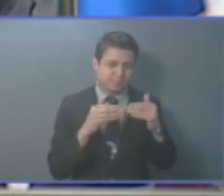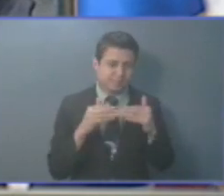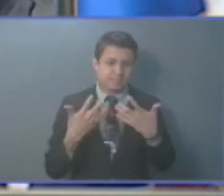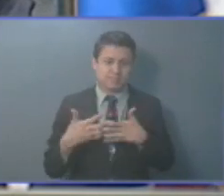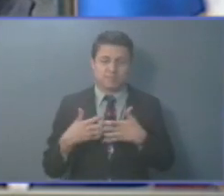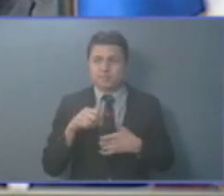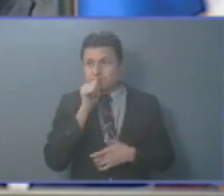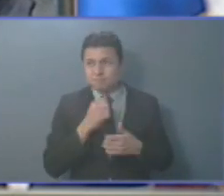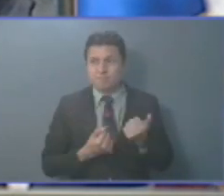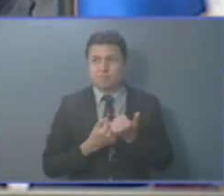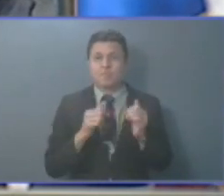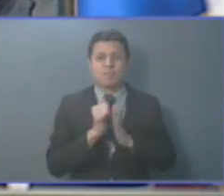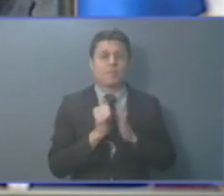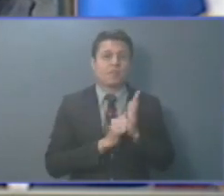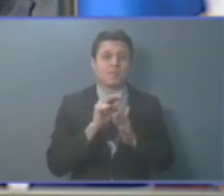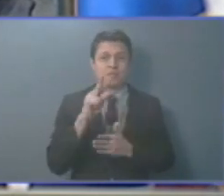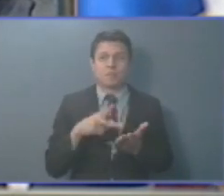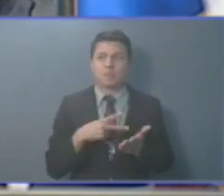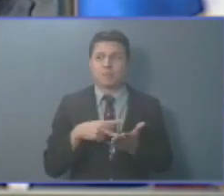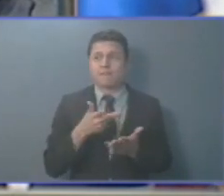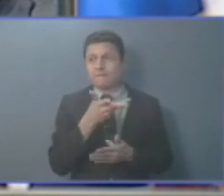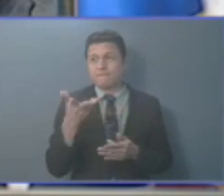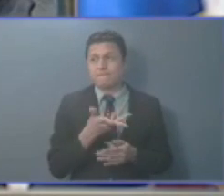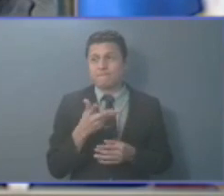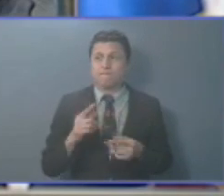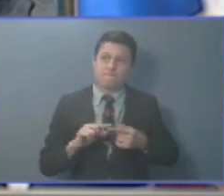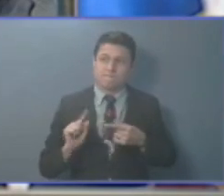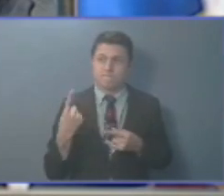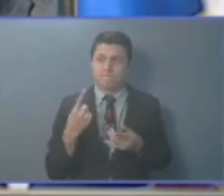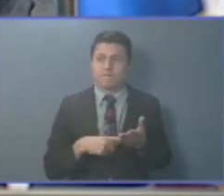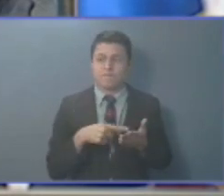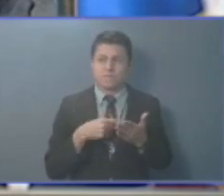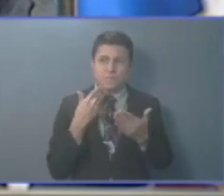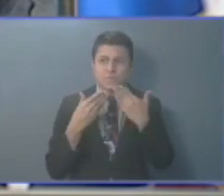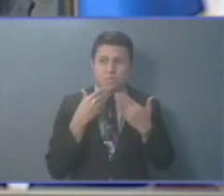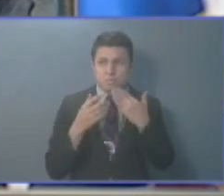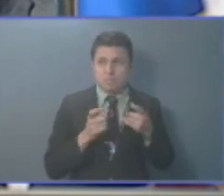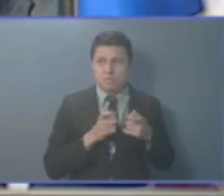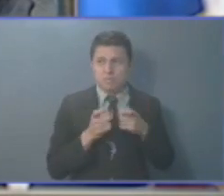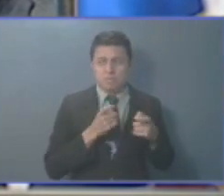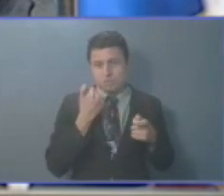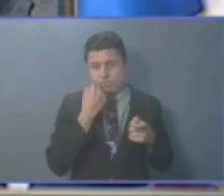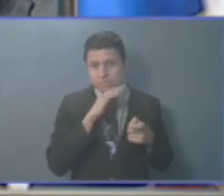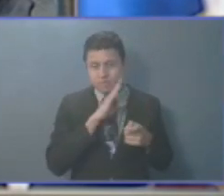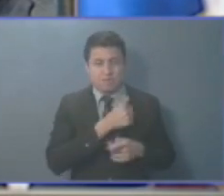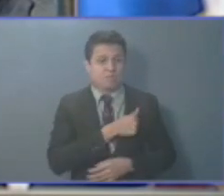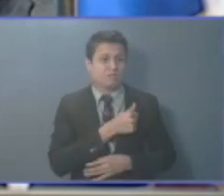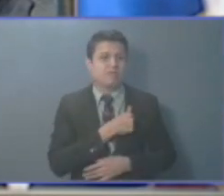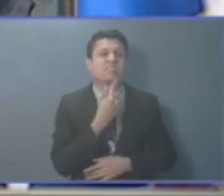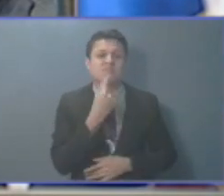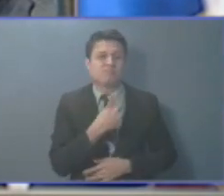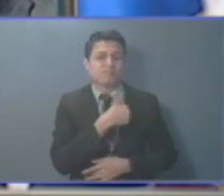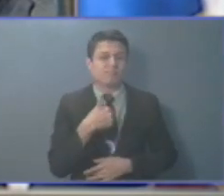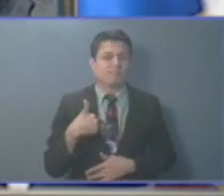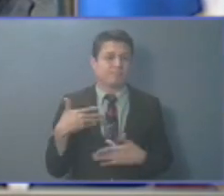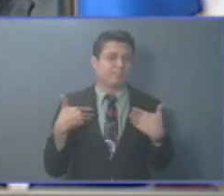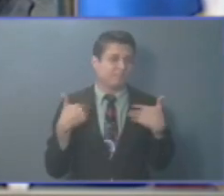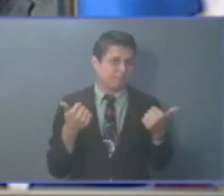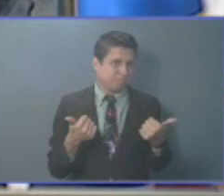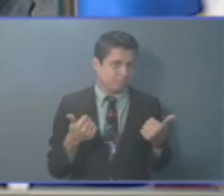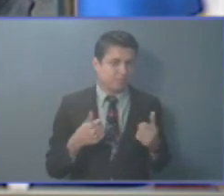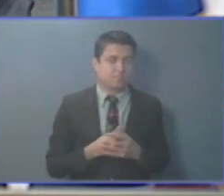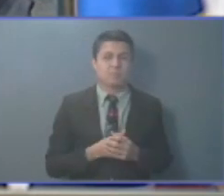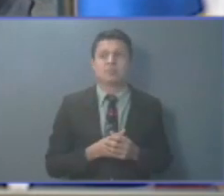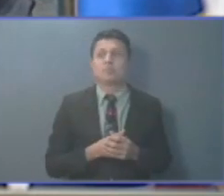2 menciona dos veces la palabra todos. La primera vez, para dejar claro que el control de las enfermedades estará a cargo del Ministerio de Salud en todos sus